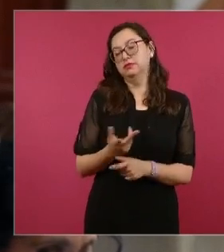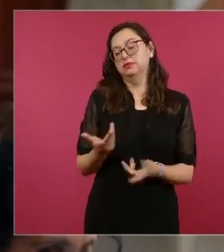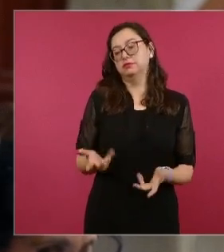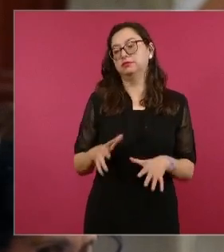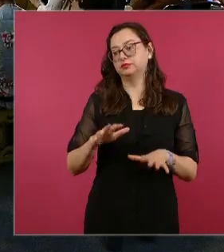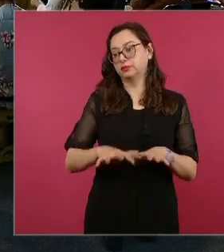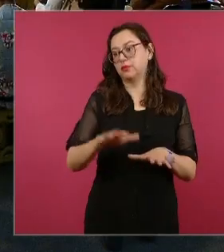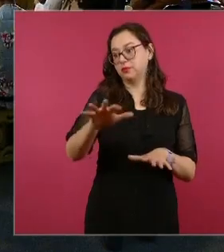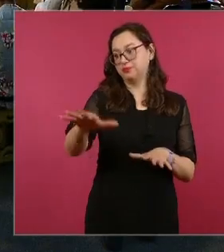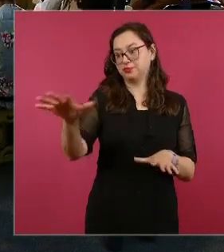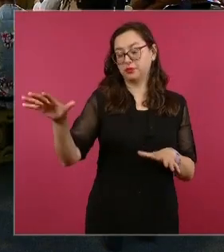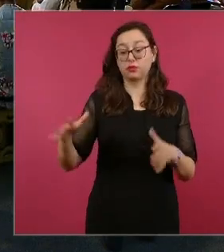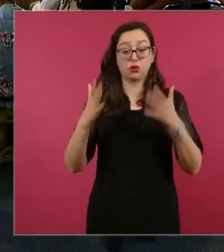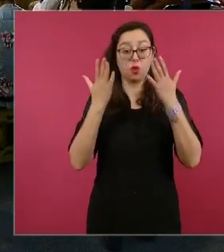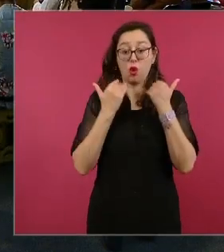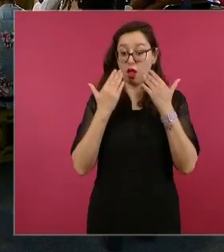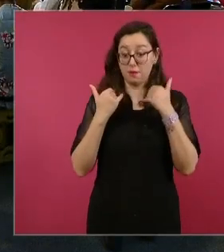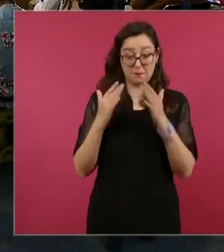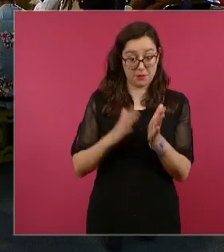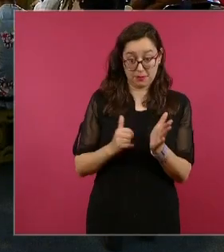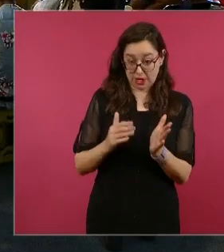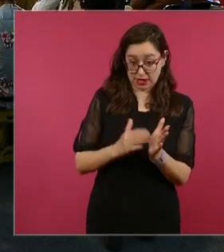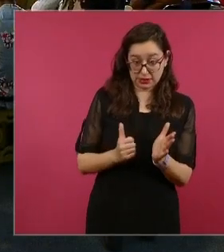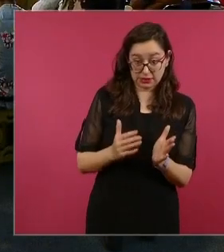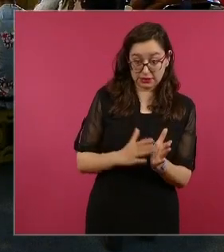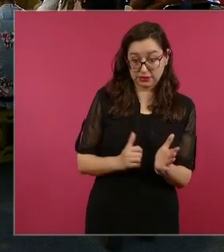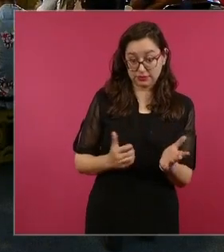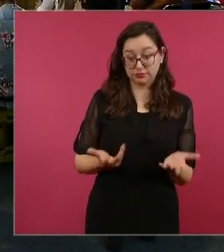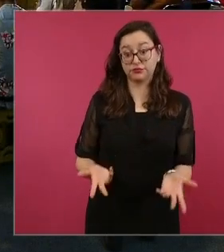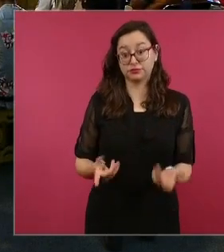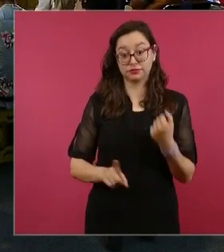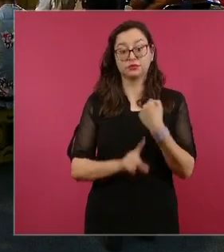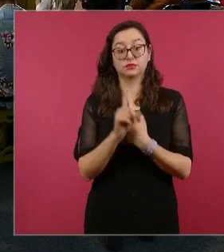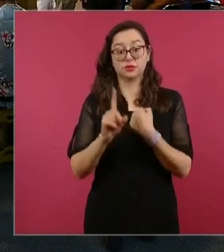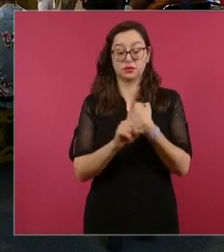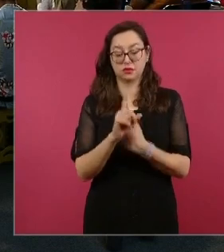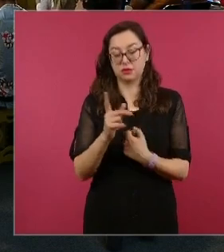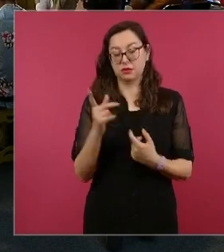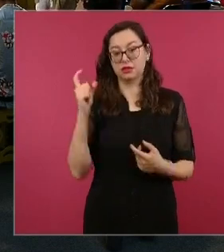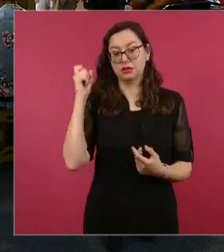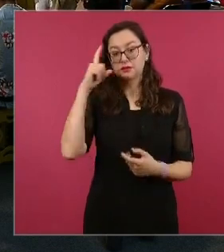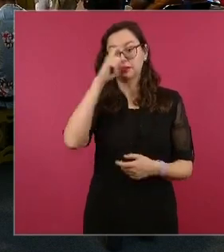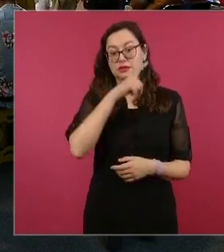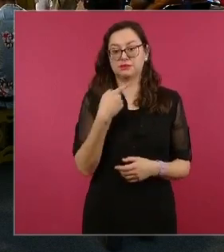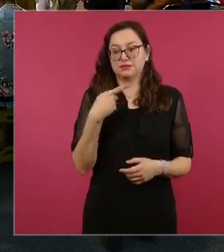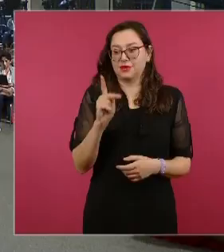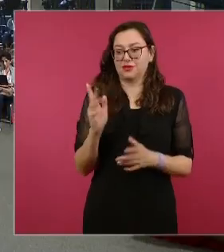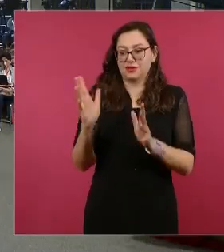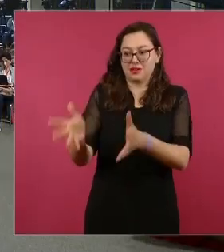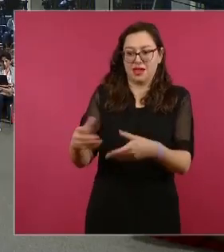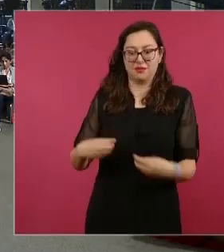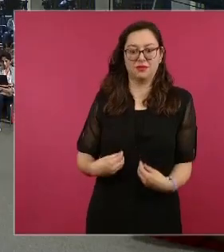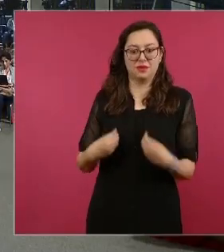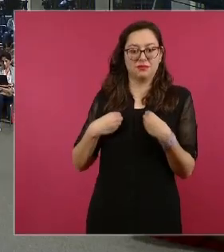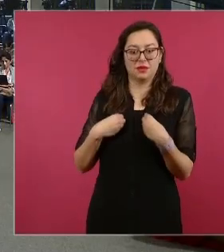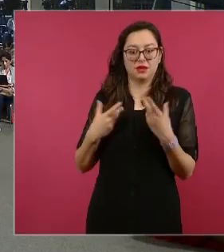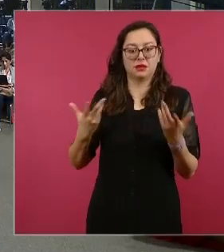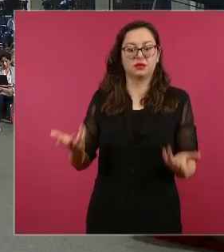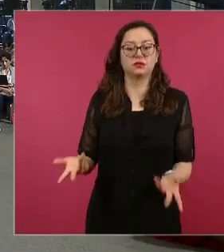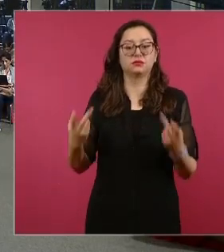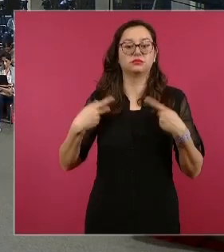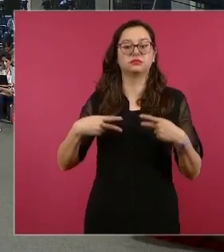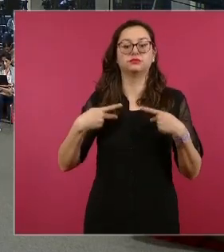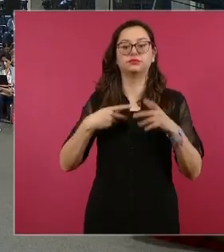es pues un tema delicado, porque pues ya es algo que está ahí. Entonces, a la hora de entrevistarlos, pues